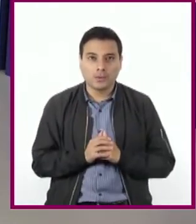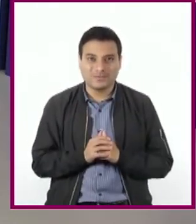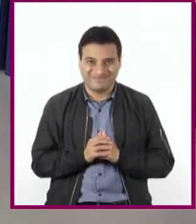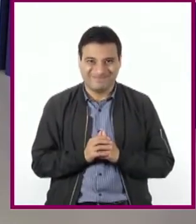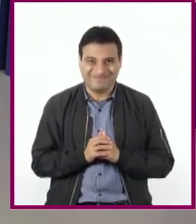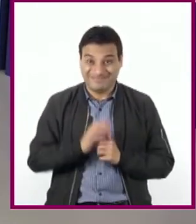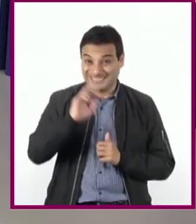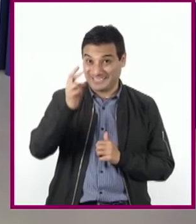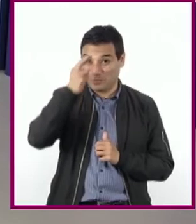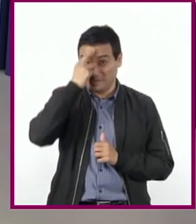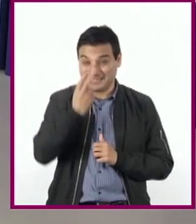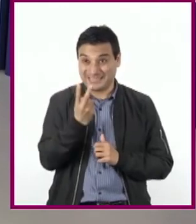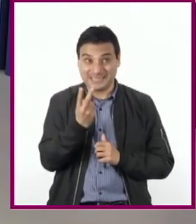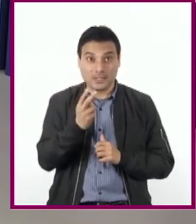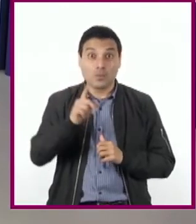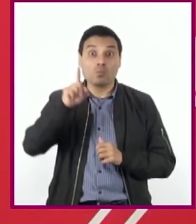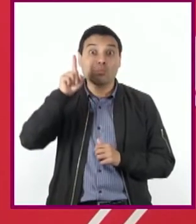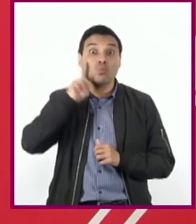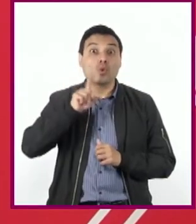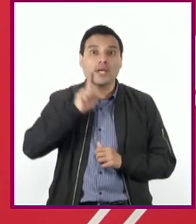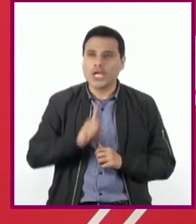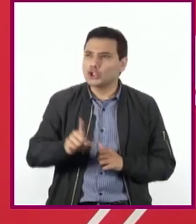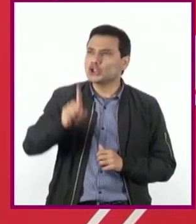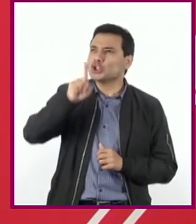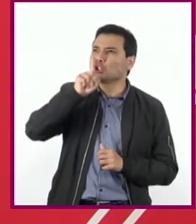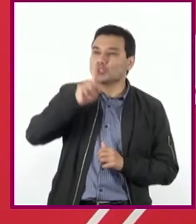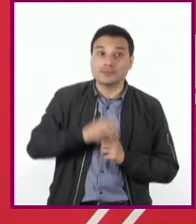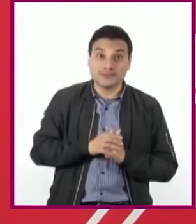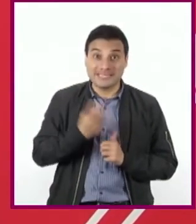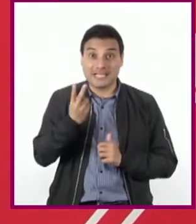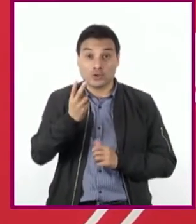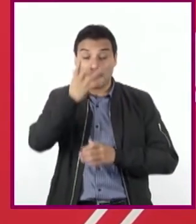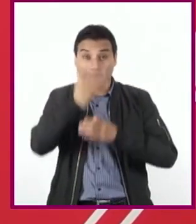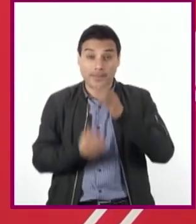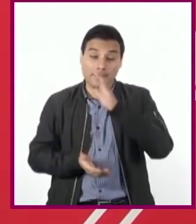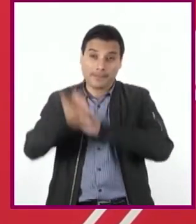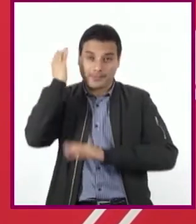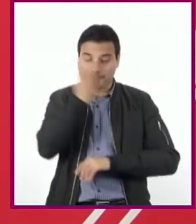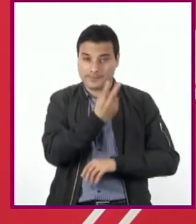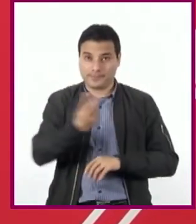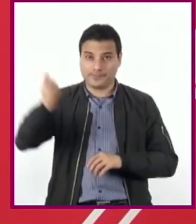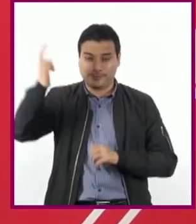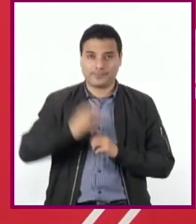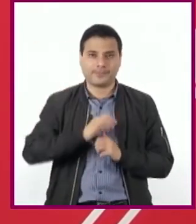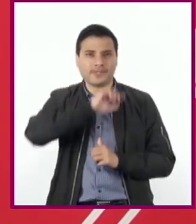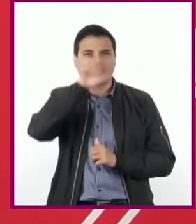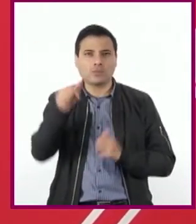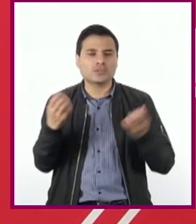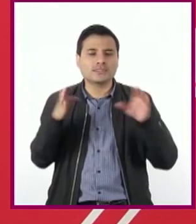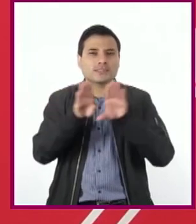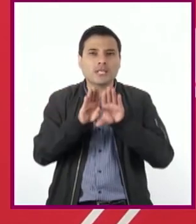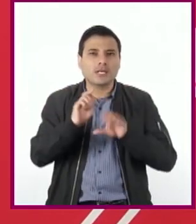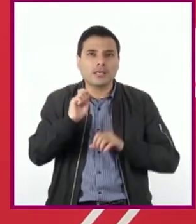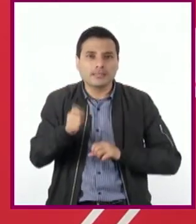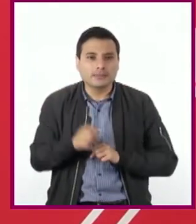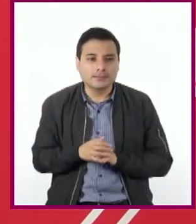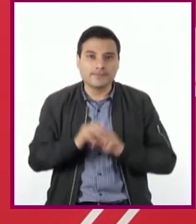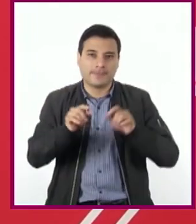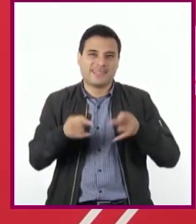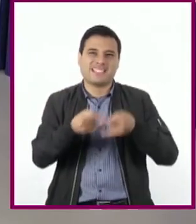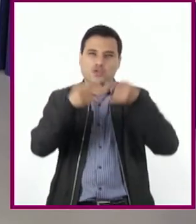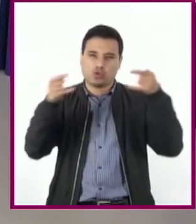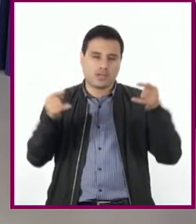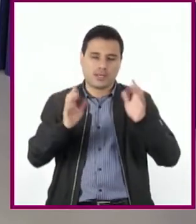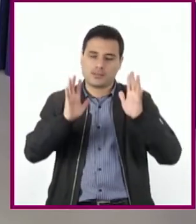para escapar de la bibliotecaria. El cierre concluye la historia, solucionando de alguna manera el nudo o